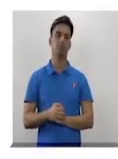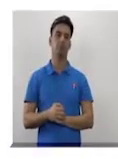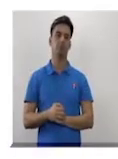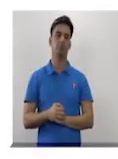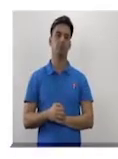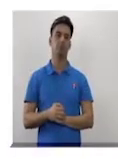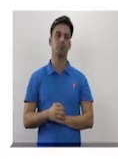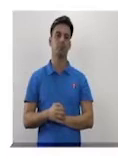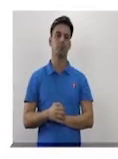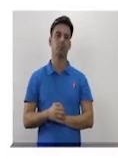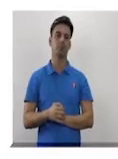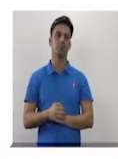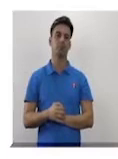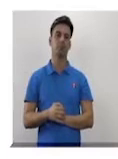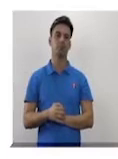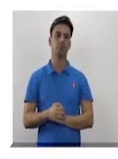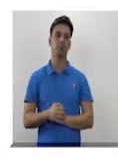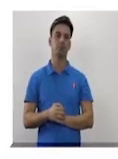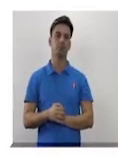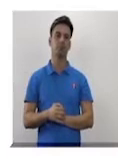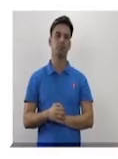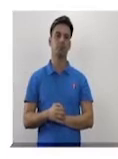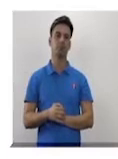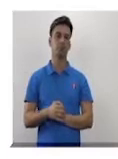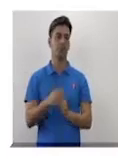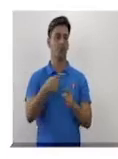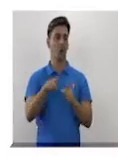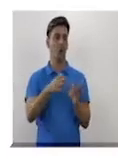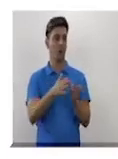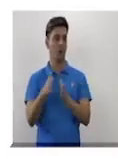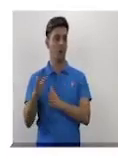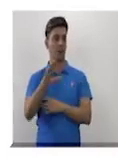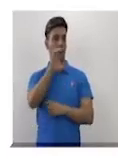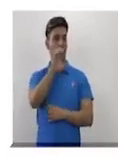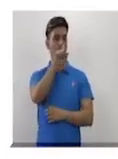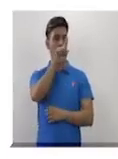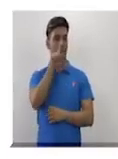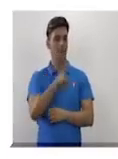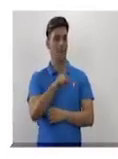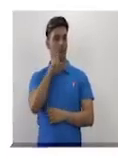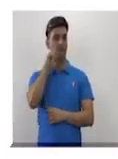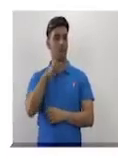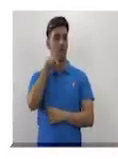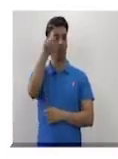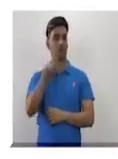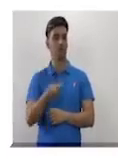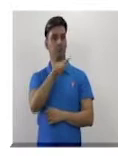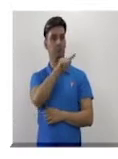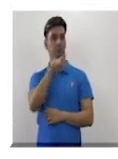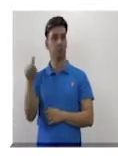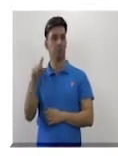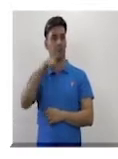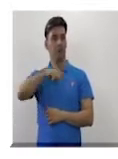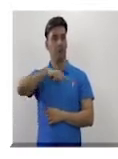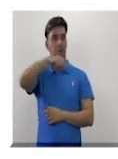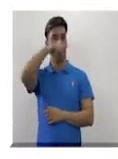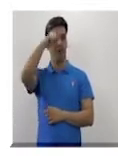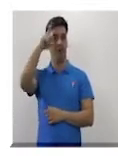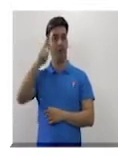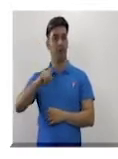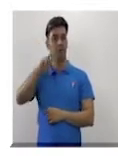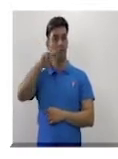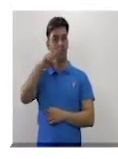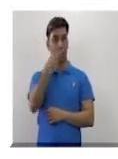Dice ahora el inciso E. La parábola representada en la segunda